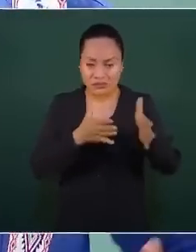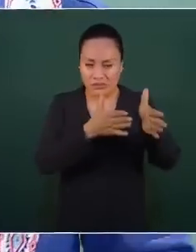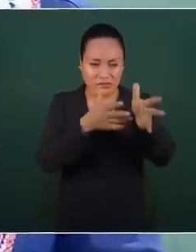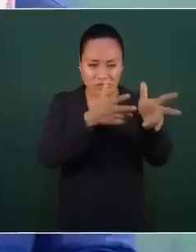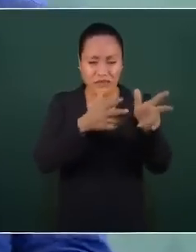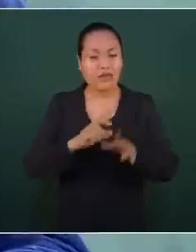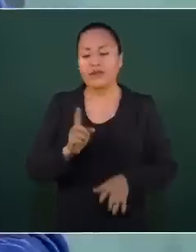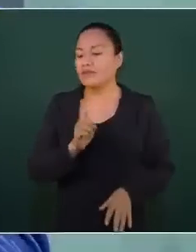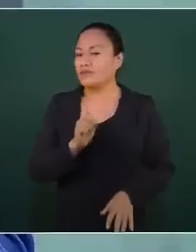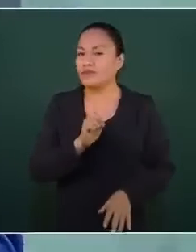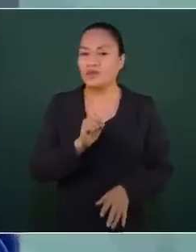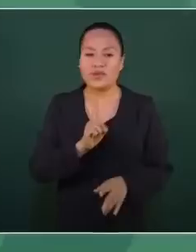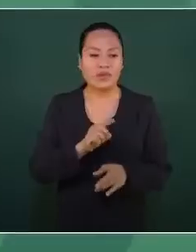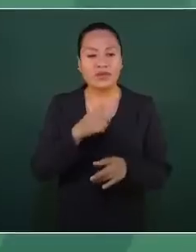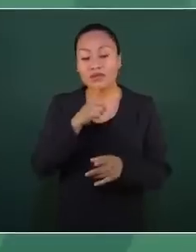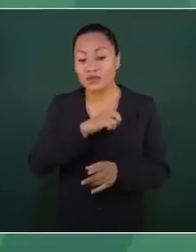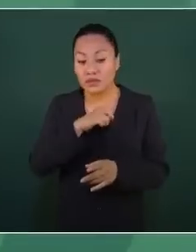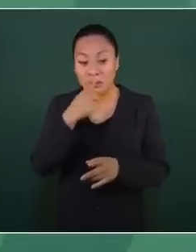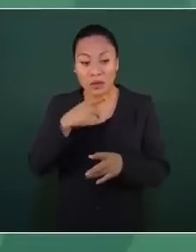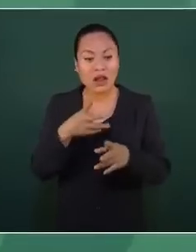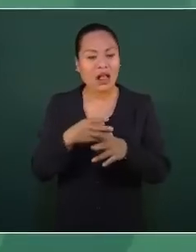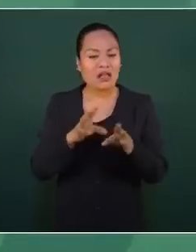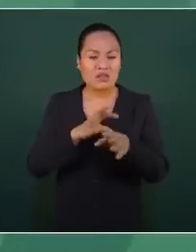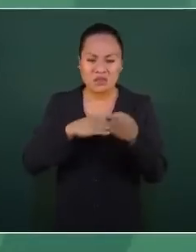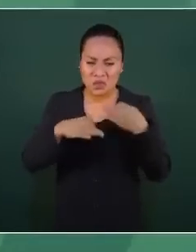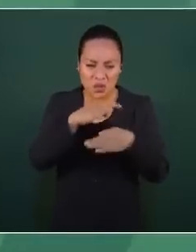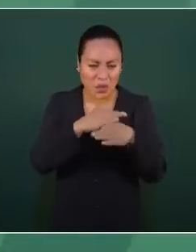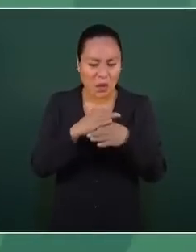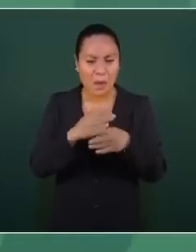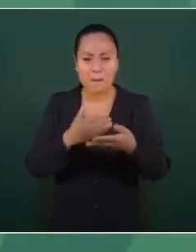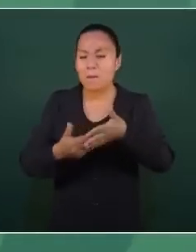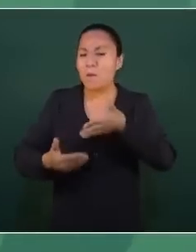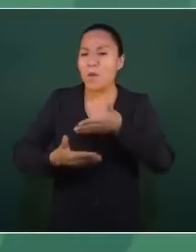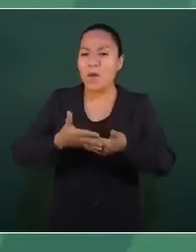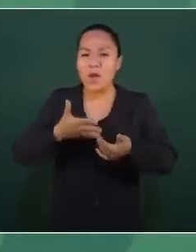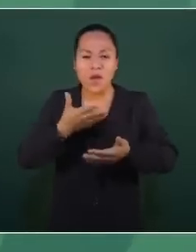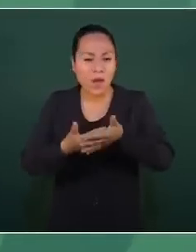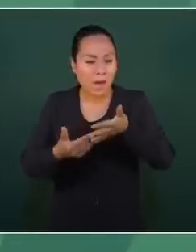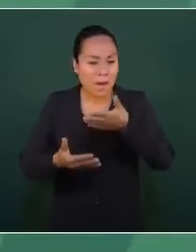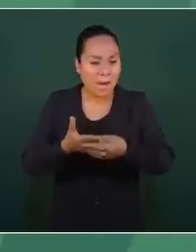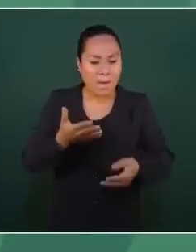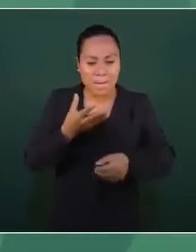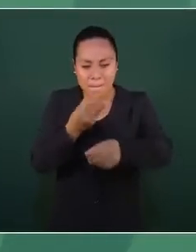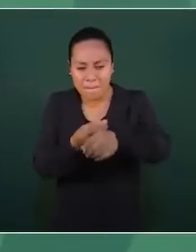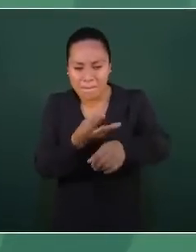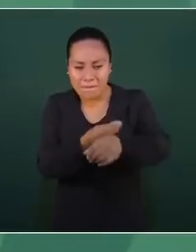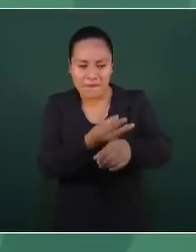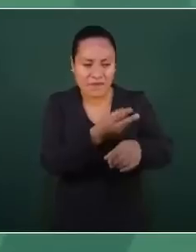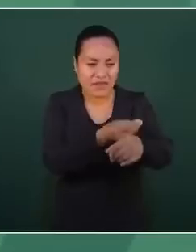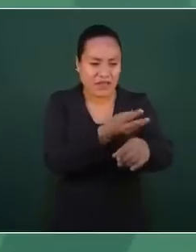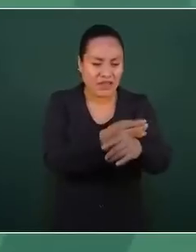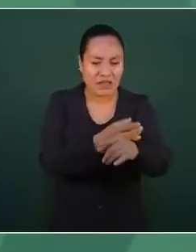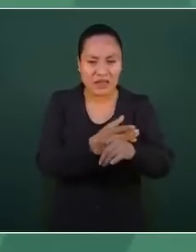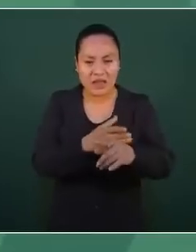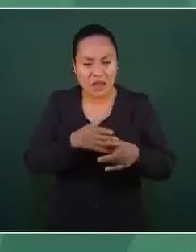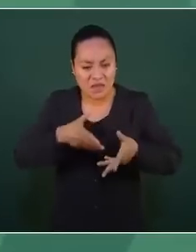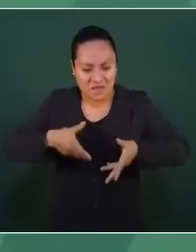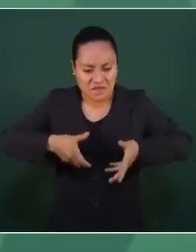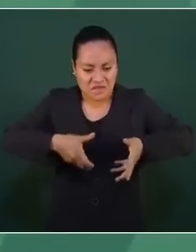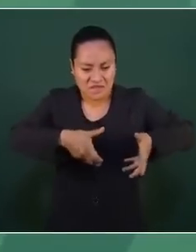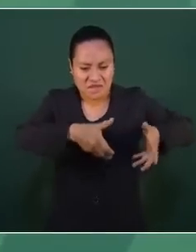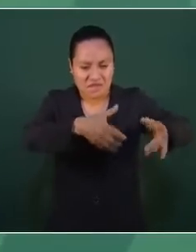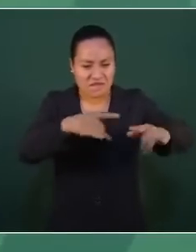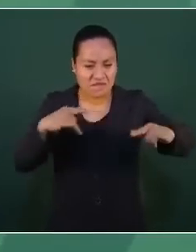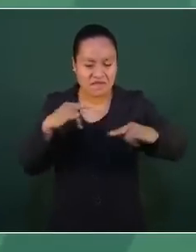mejorar, modernizar la carretera. Y estuvimos también recorriendo parte de la